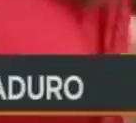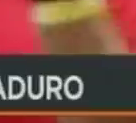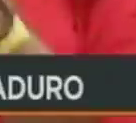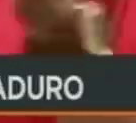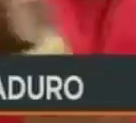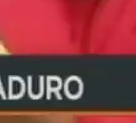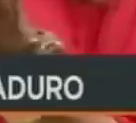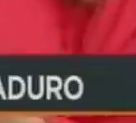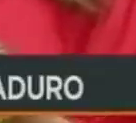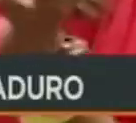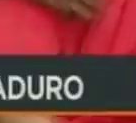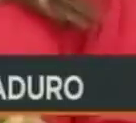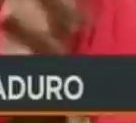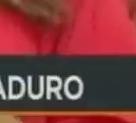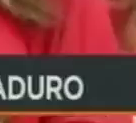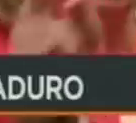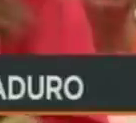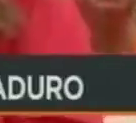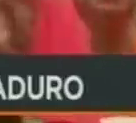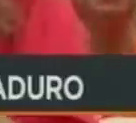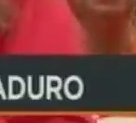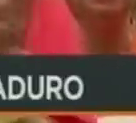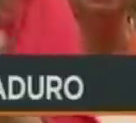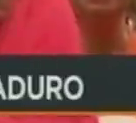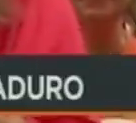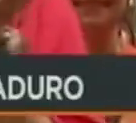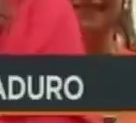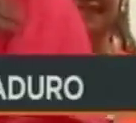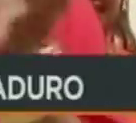Mi abrazo de hermano.